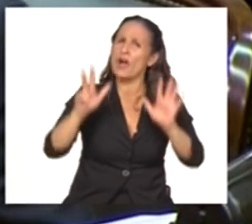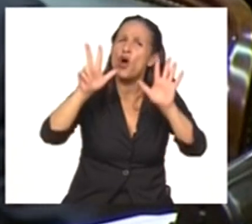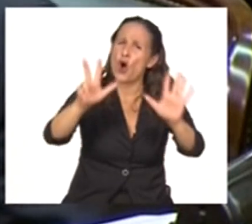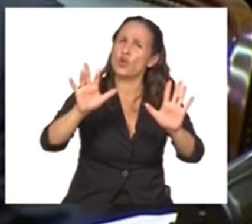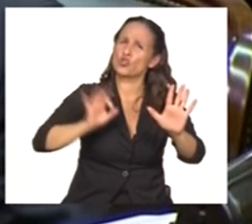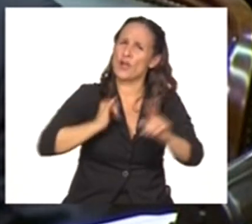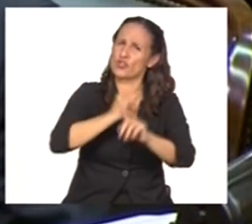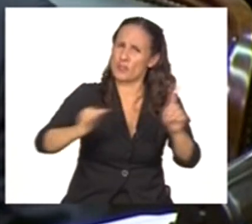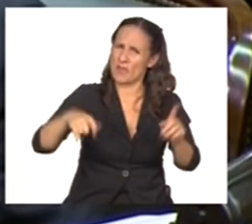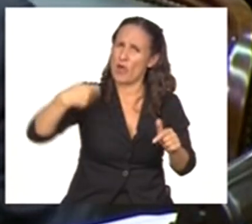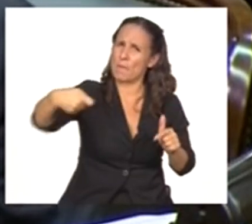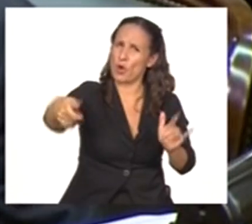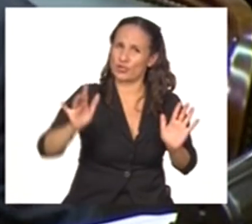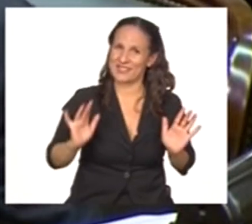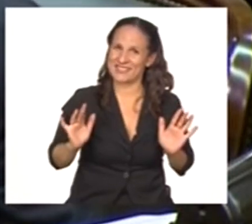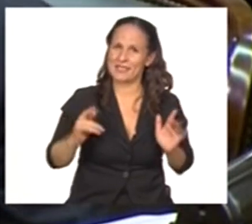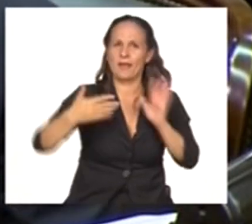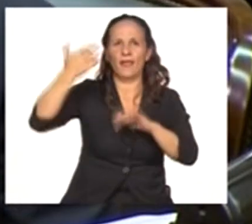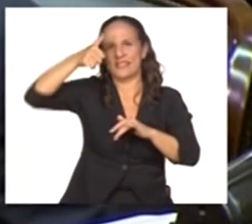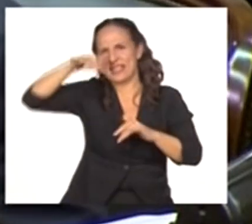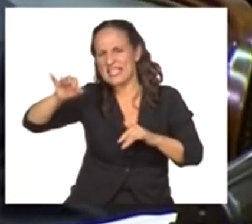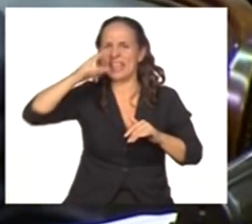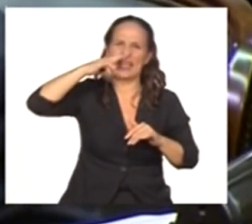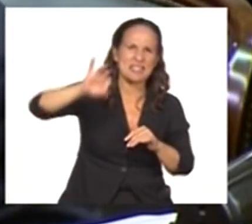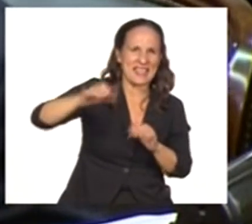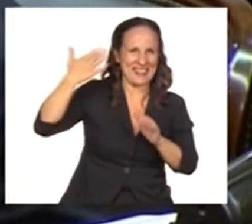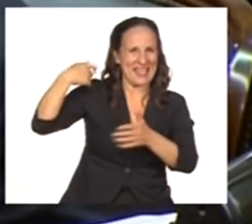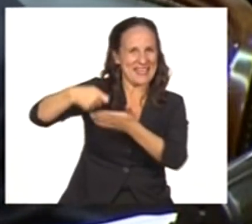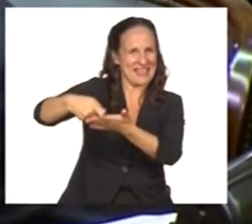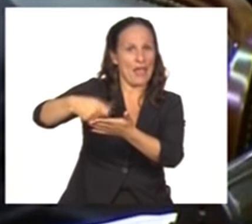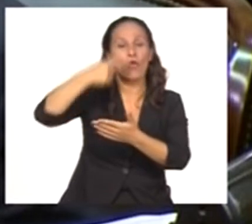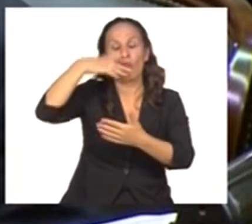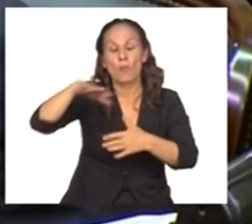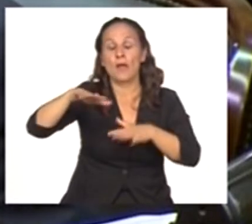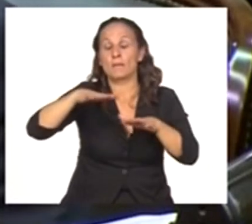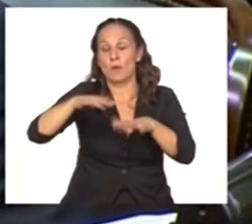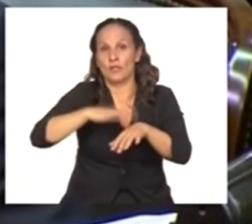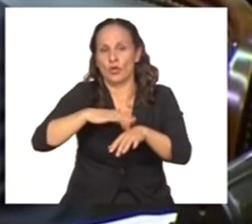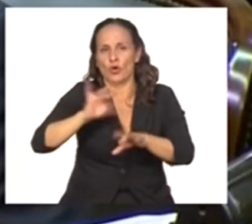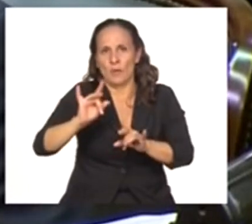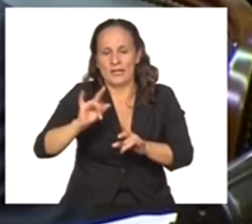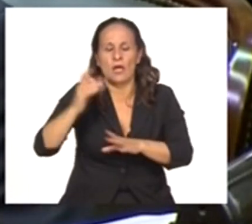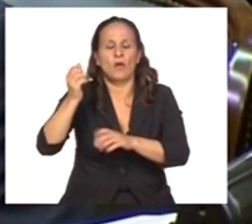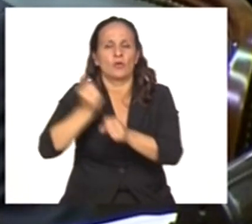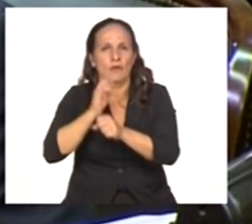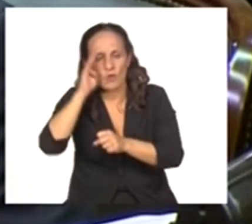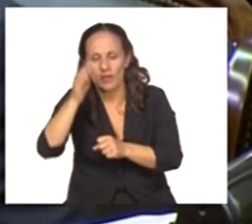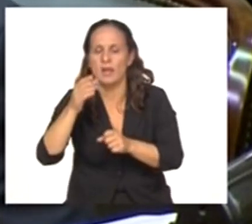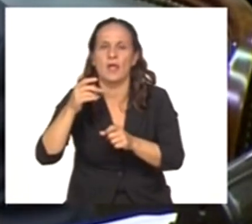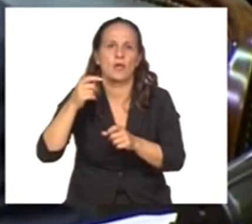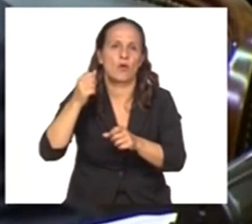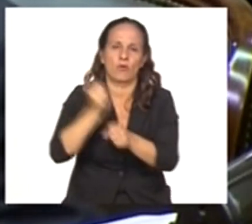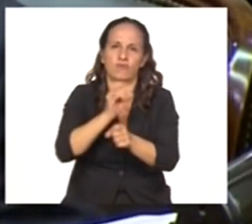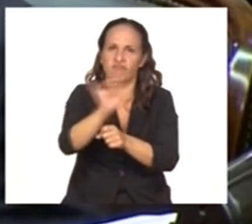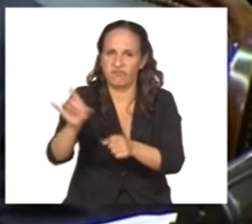medio de aportes. En la década del 60, en la década del 70. Después vino el desempleo, la informalidad laboral. Y